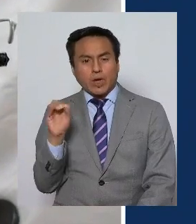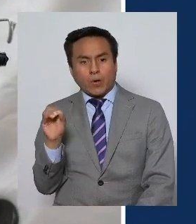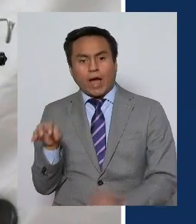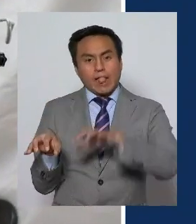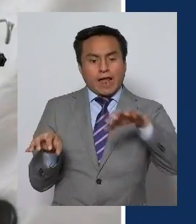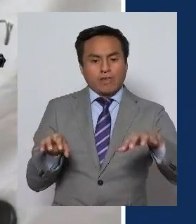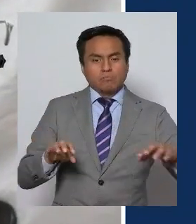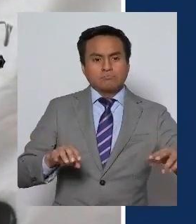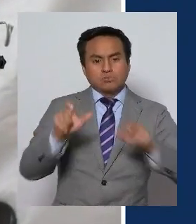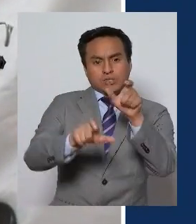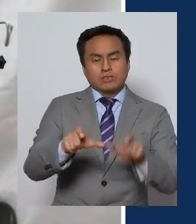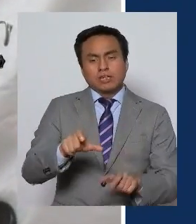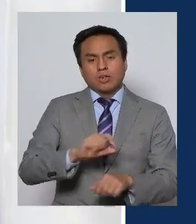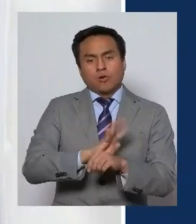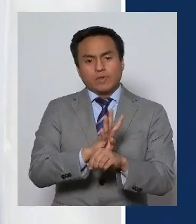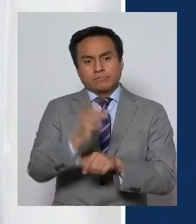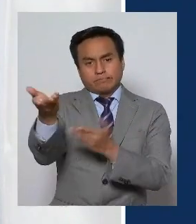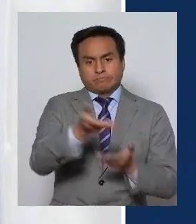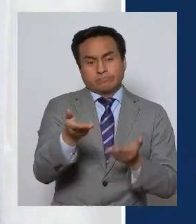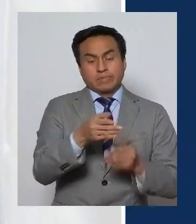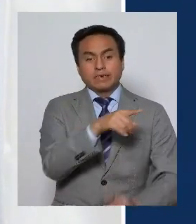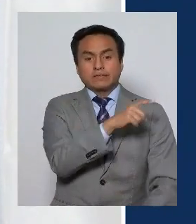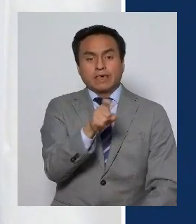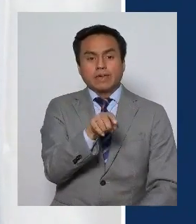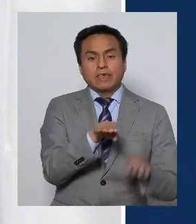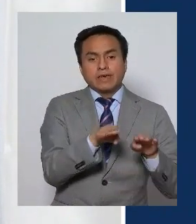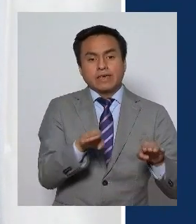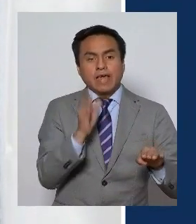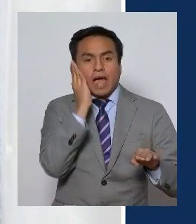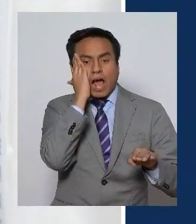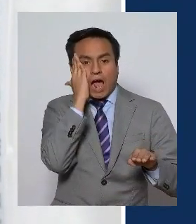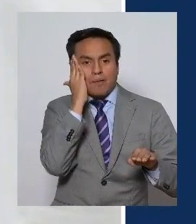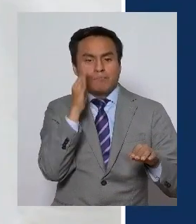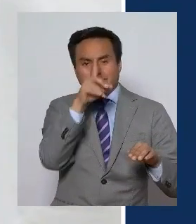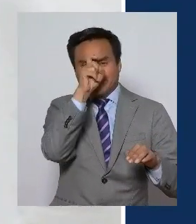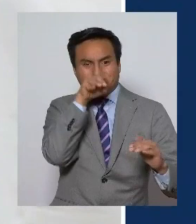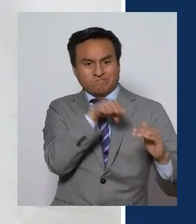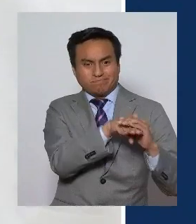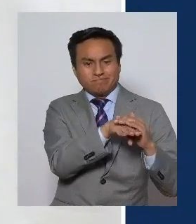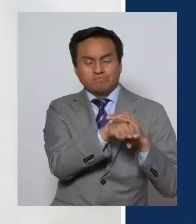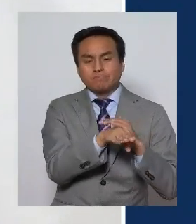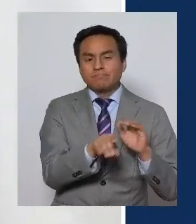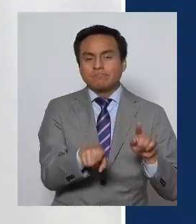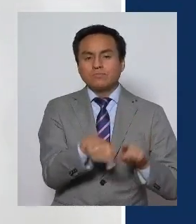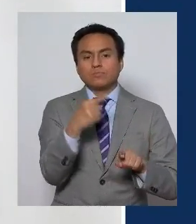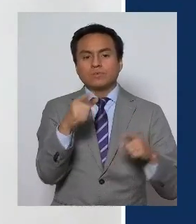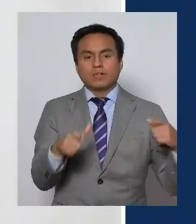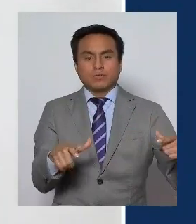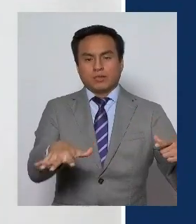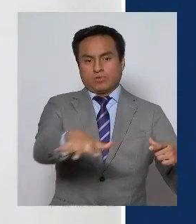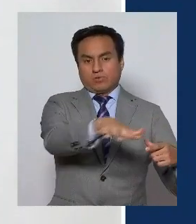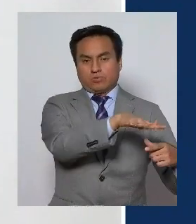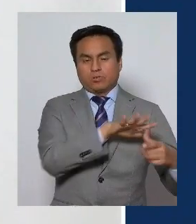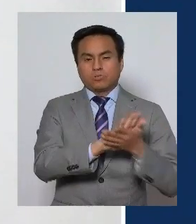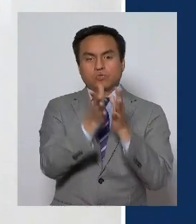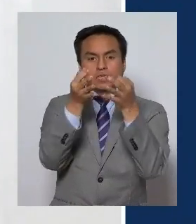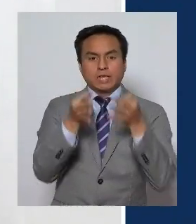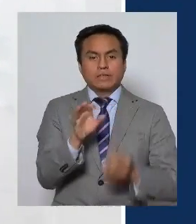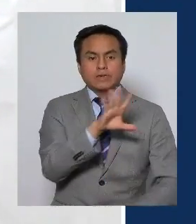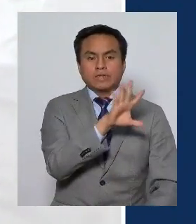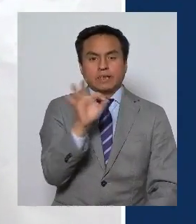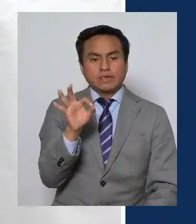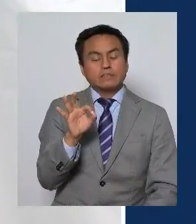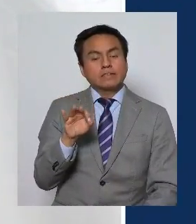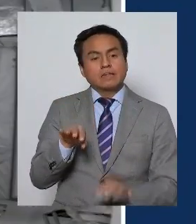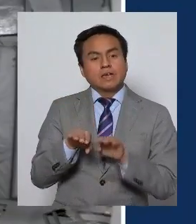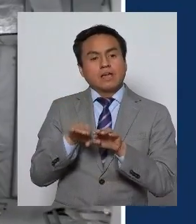COVID, 100 camas que forman la primera dotación de un total de 500 camas.